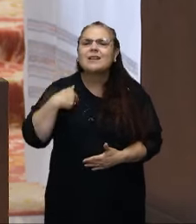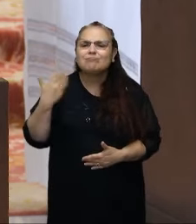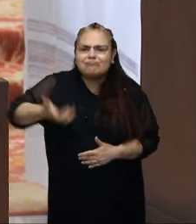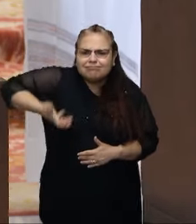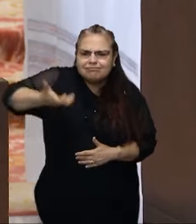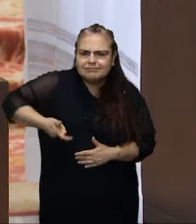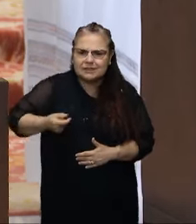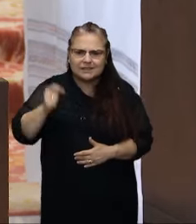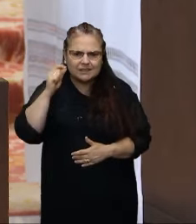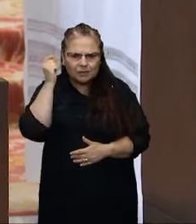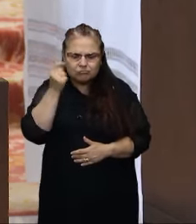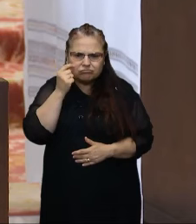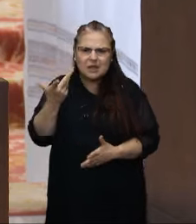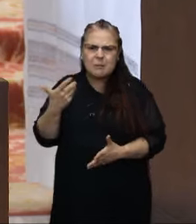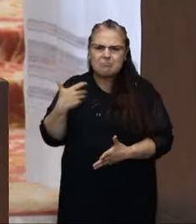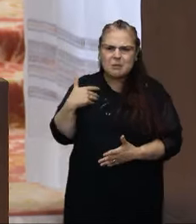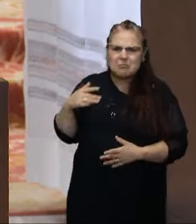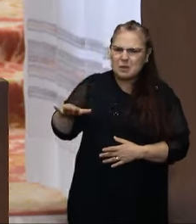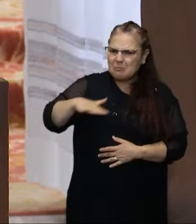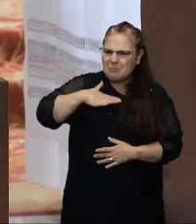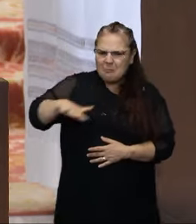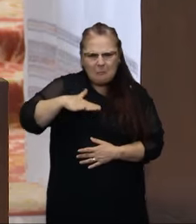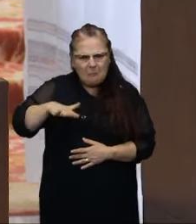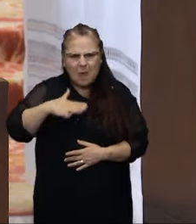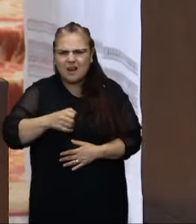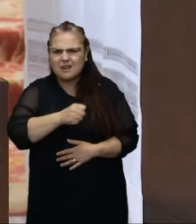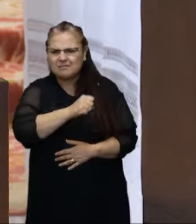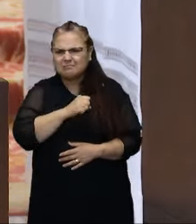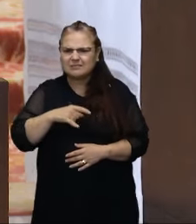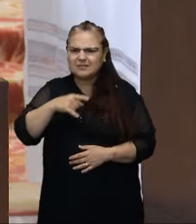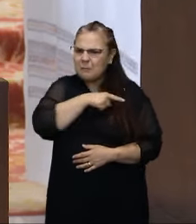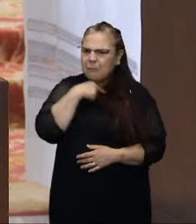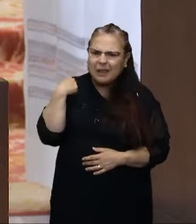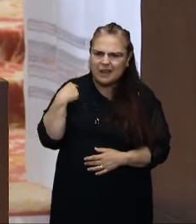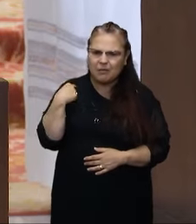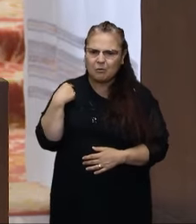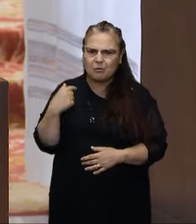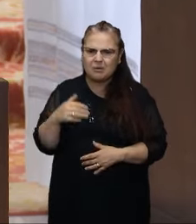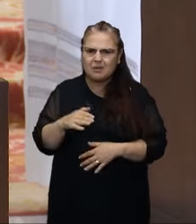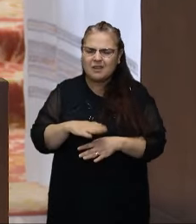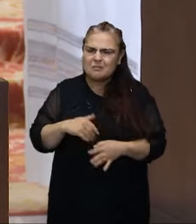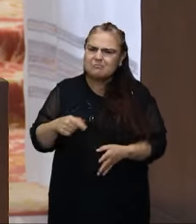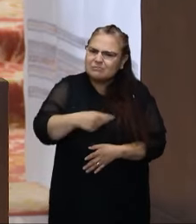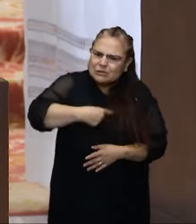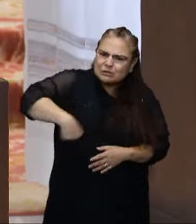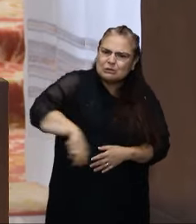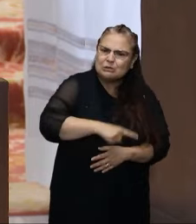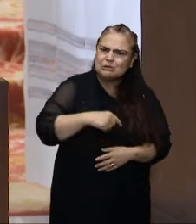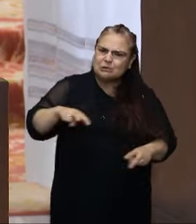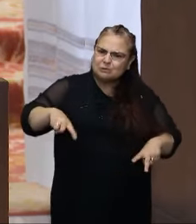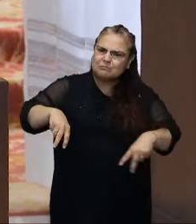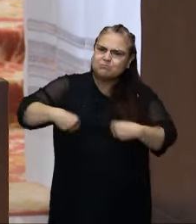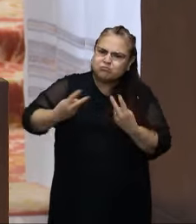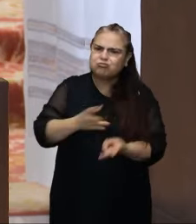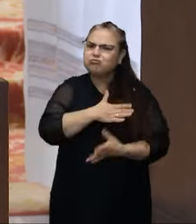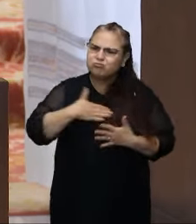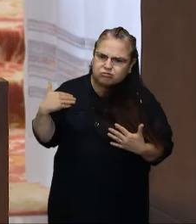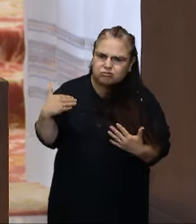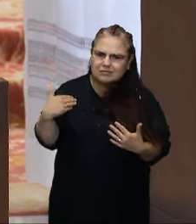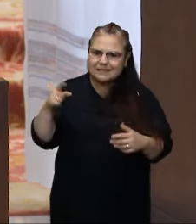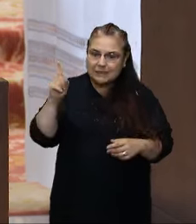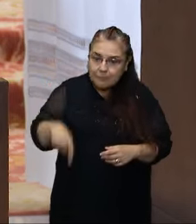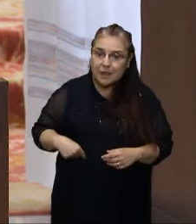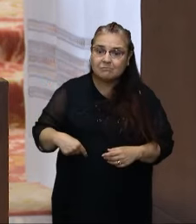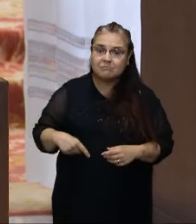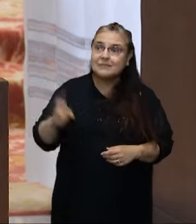demos cuenta del mal que supone en nuestra vida el pecado, para que nos queramos también nosotros liberar. Él ha venido